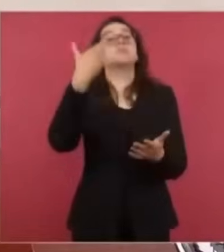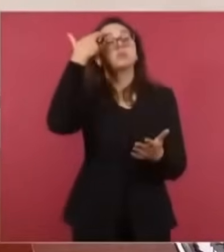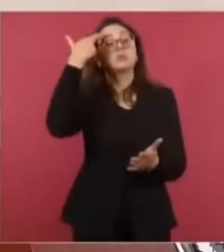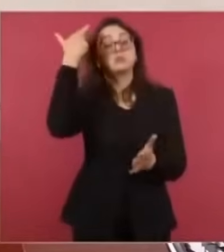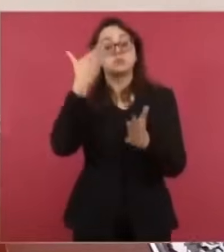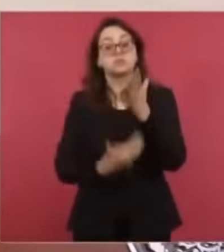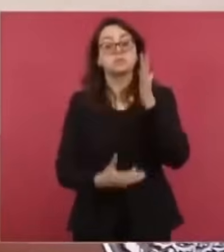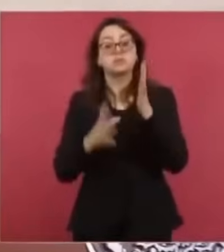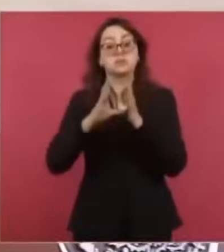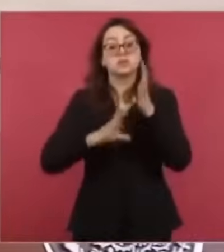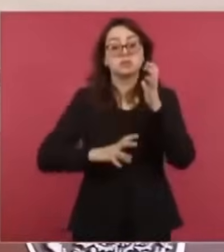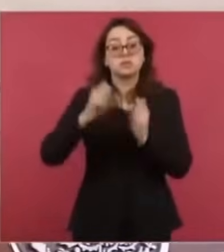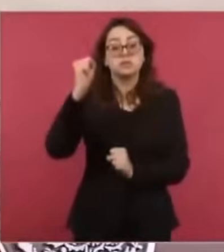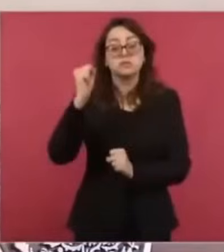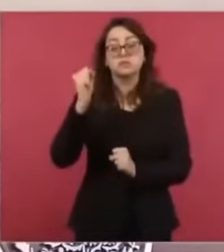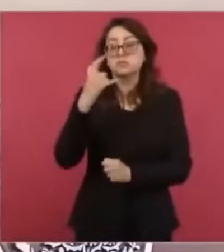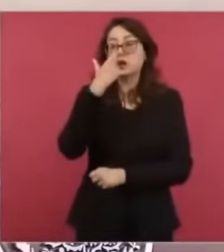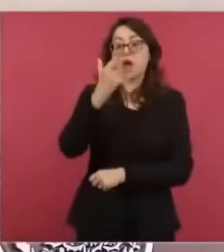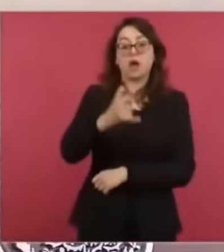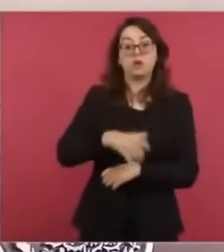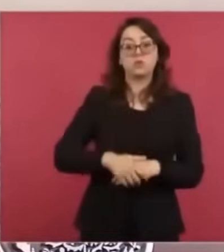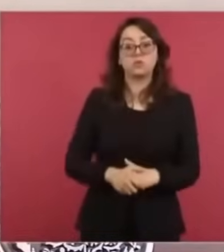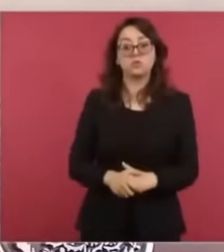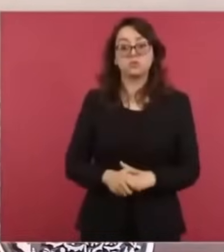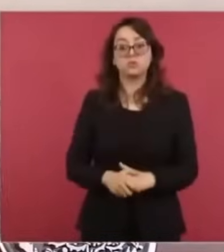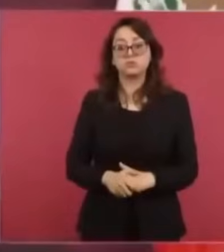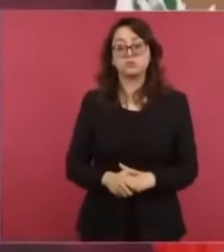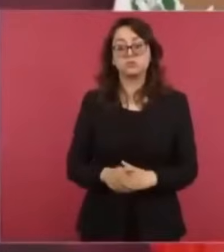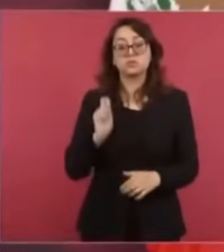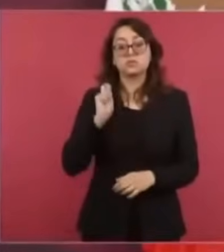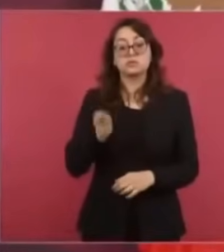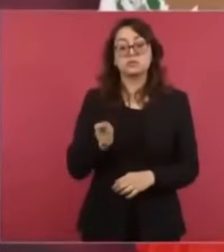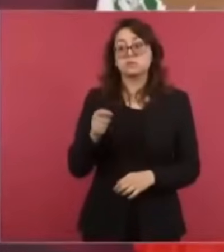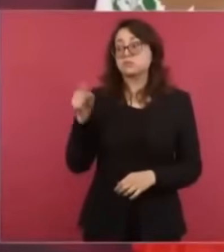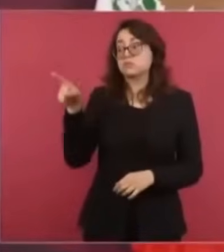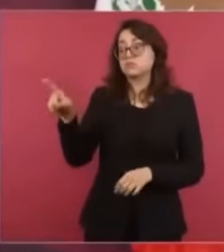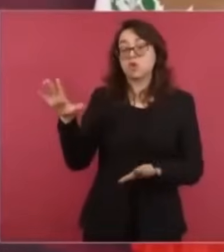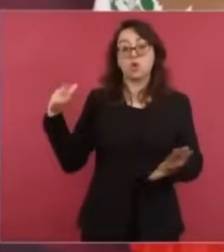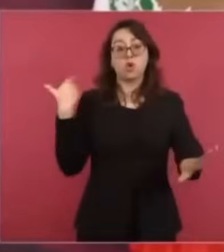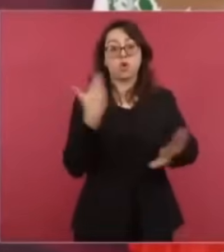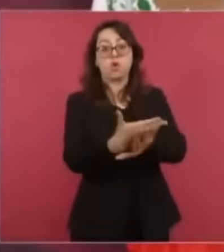Desconocen por completo al Poder Legislativo.